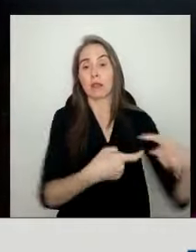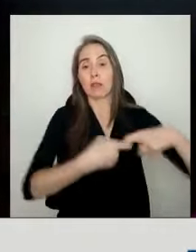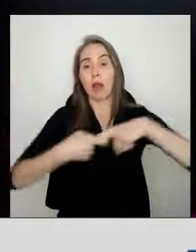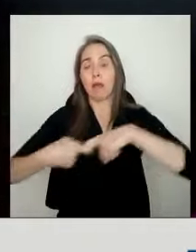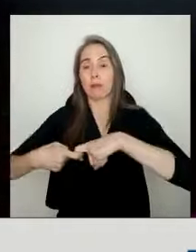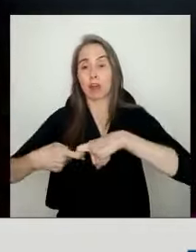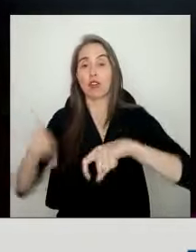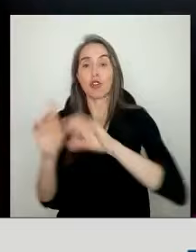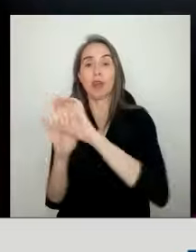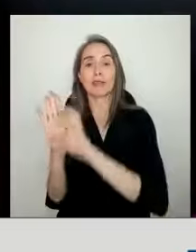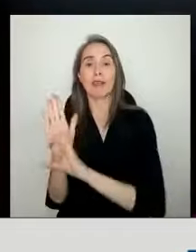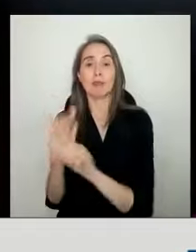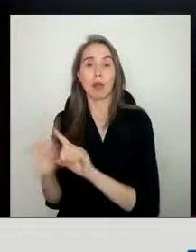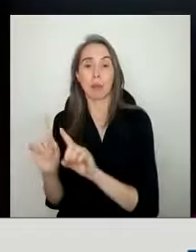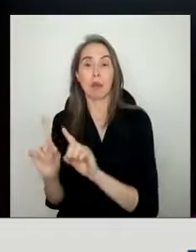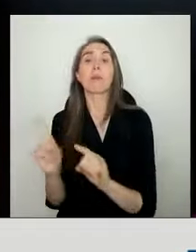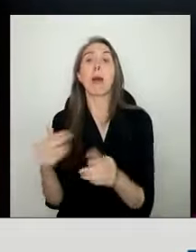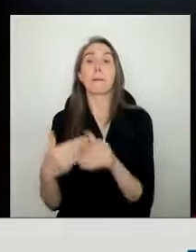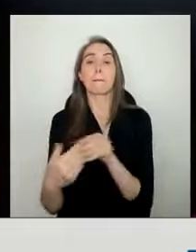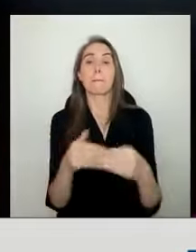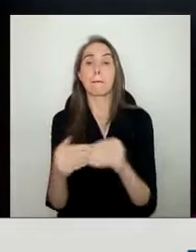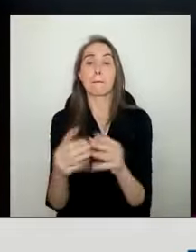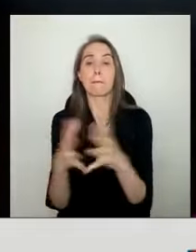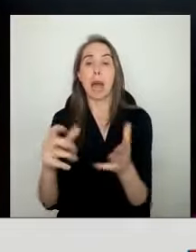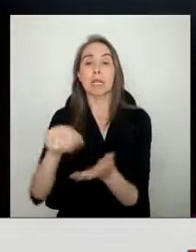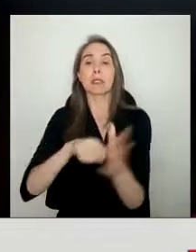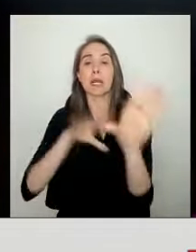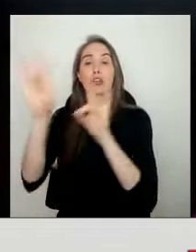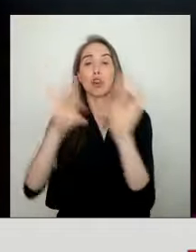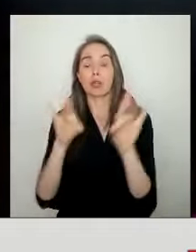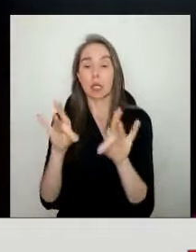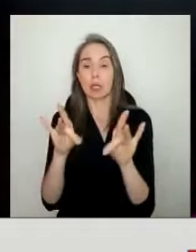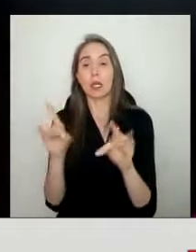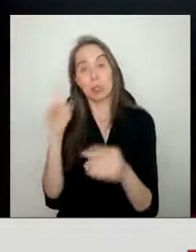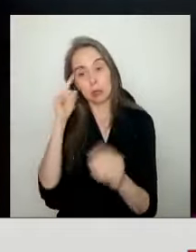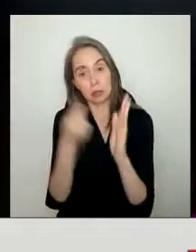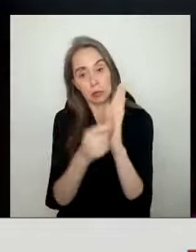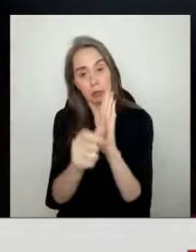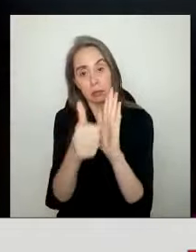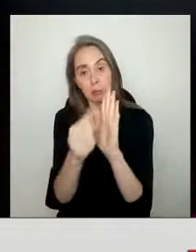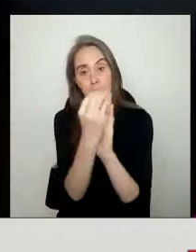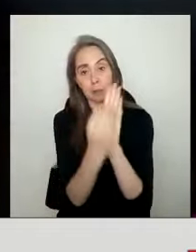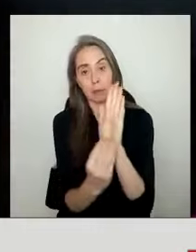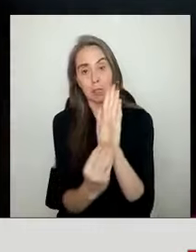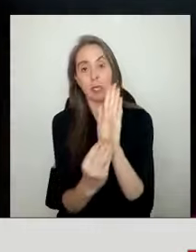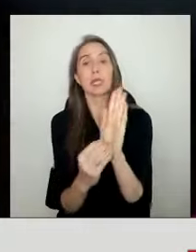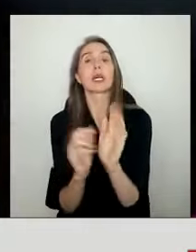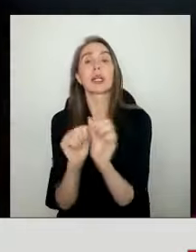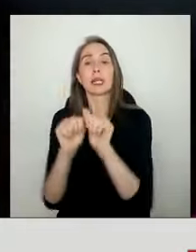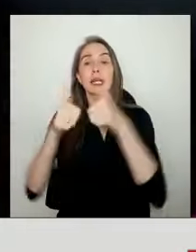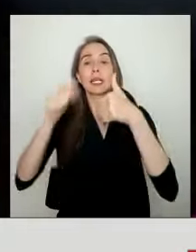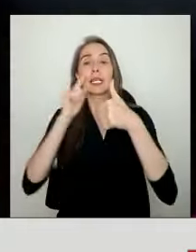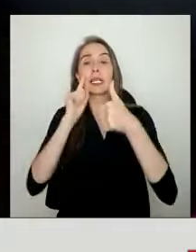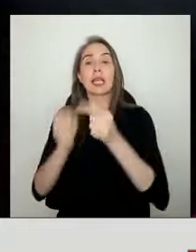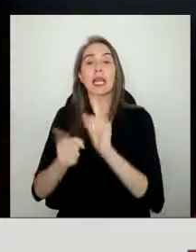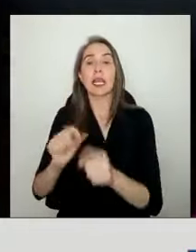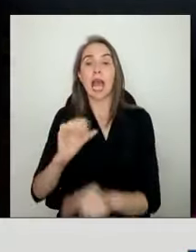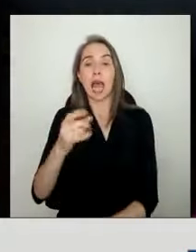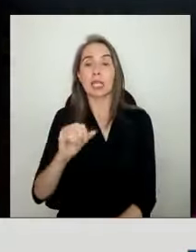una mayor flexibilidad en la contratación es decir va en la línea correcta con lo que es la gobernanza por cuanto no pueden ser un ente Que